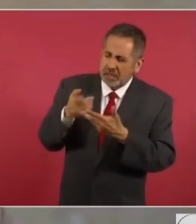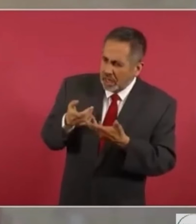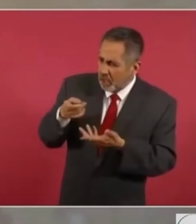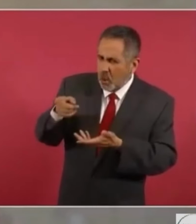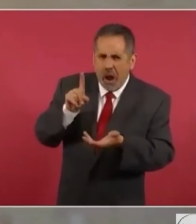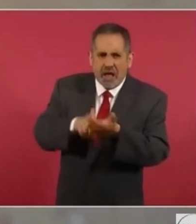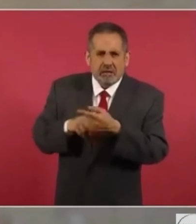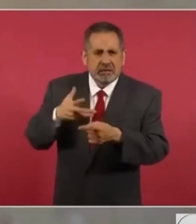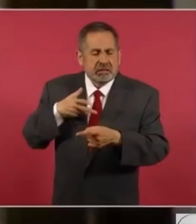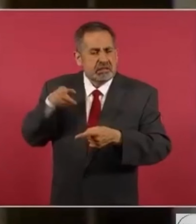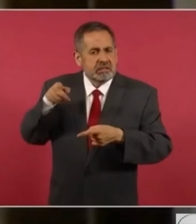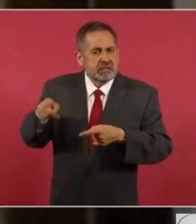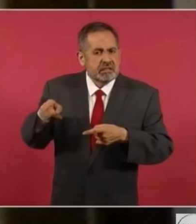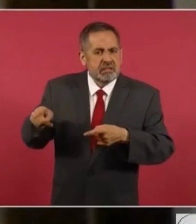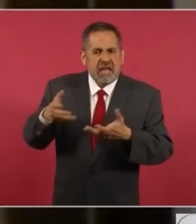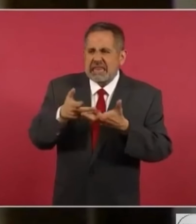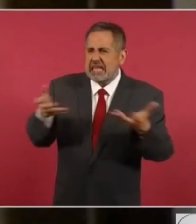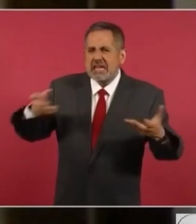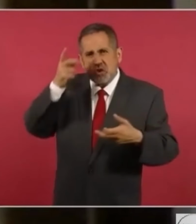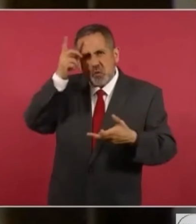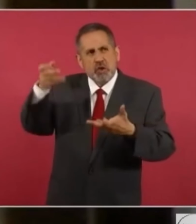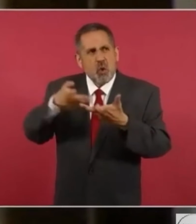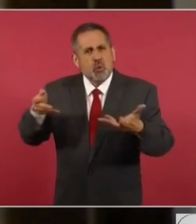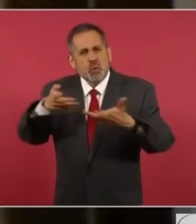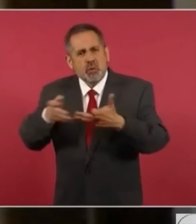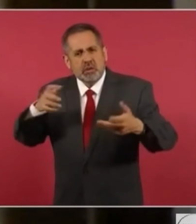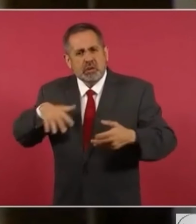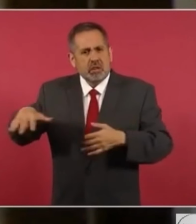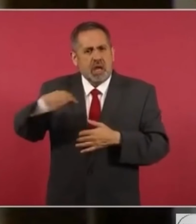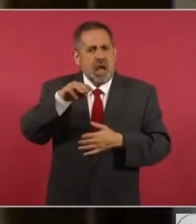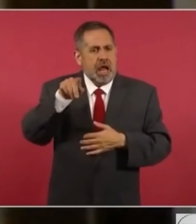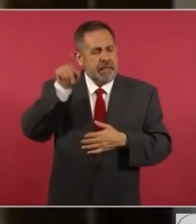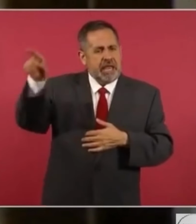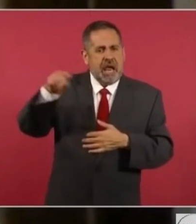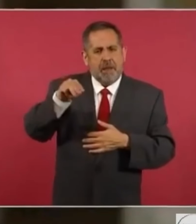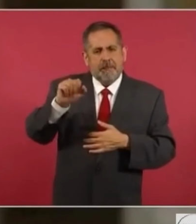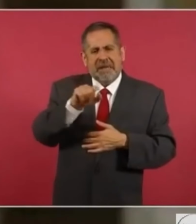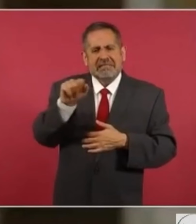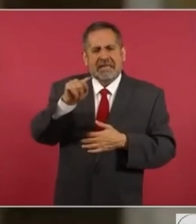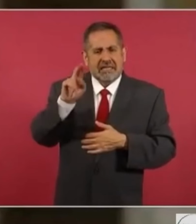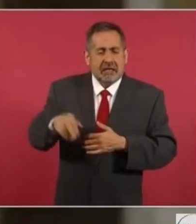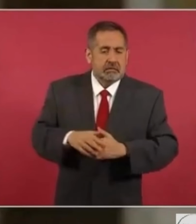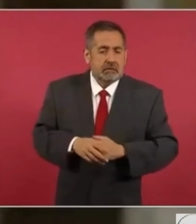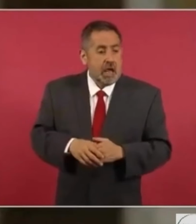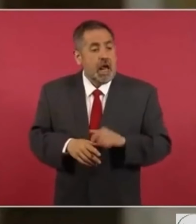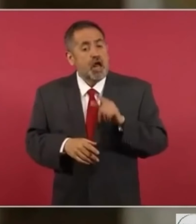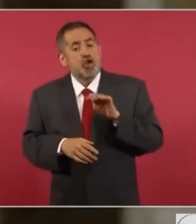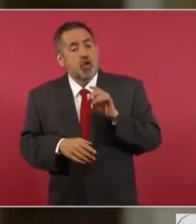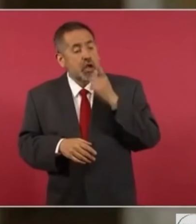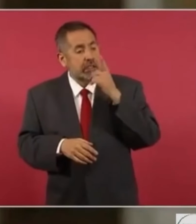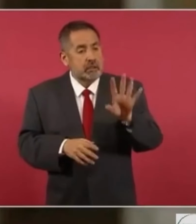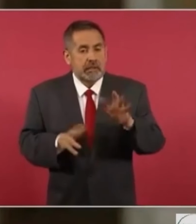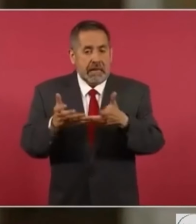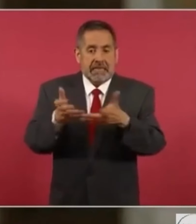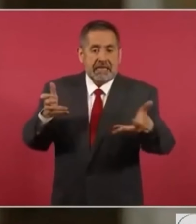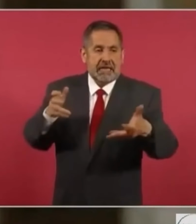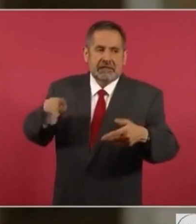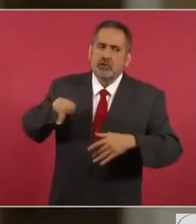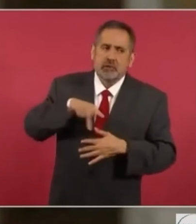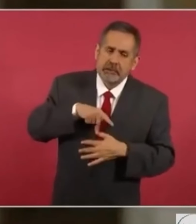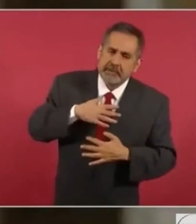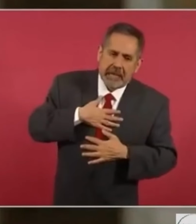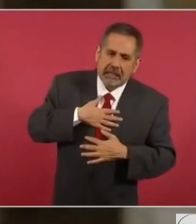tienes tantas tierras en Mazatlán. Y Teodoro le contesta: es que esas tierras no son